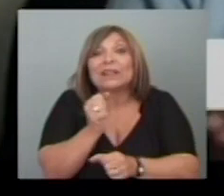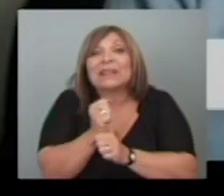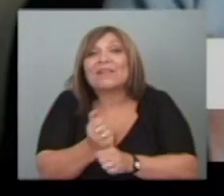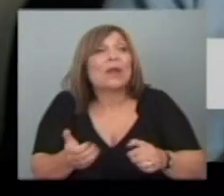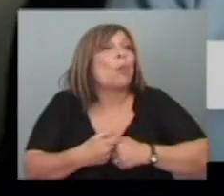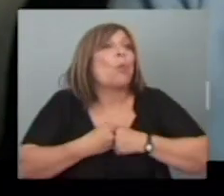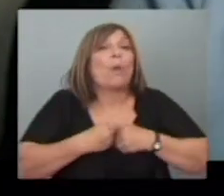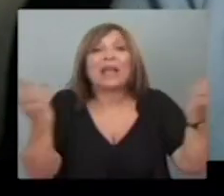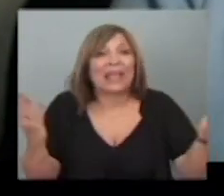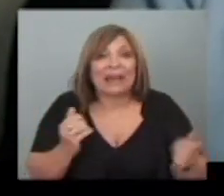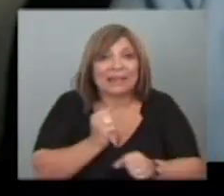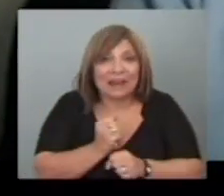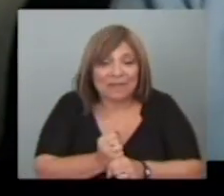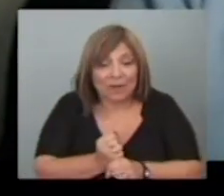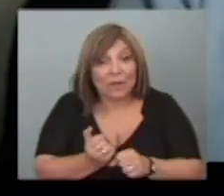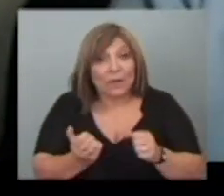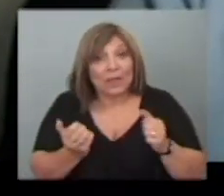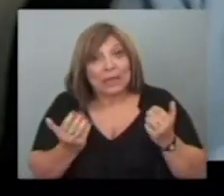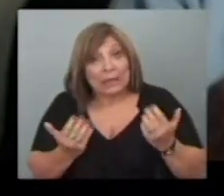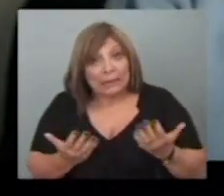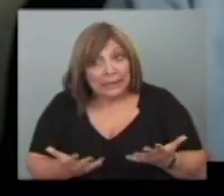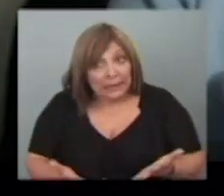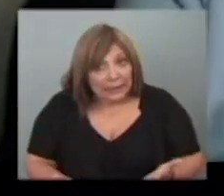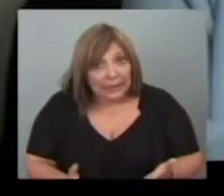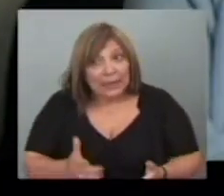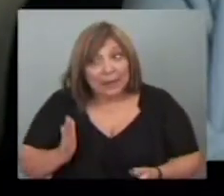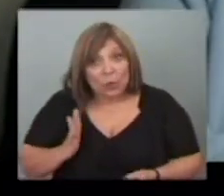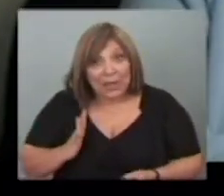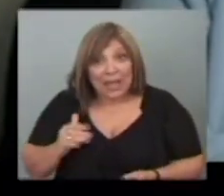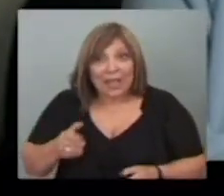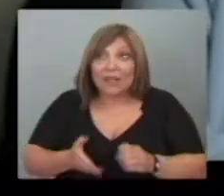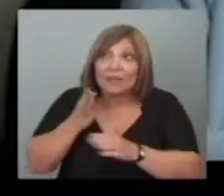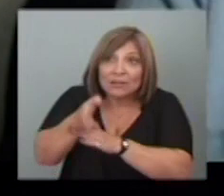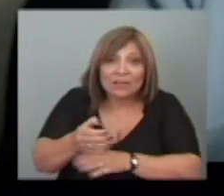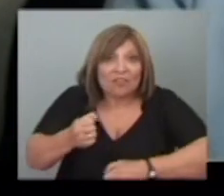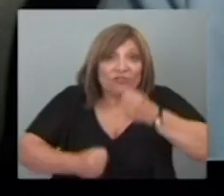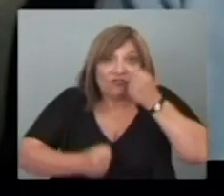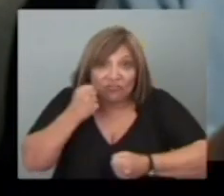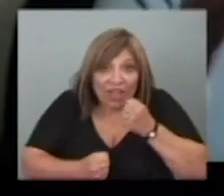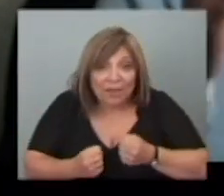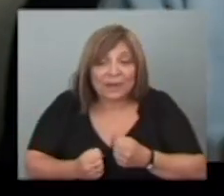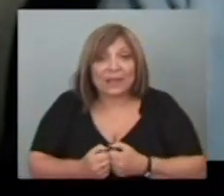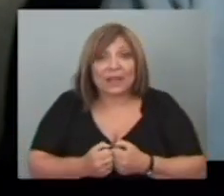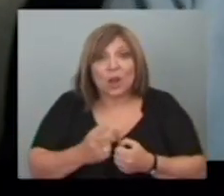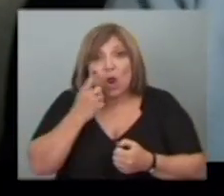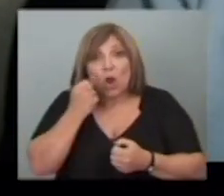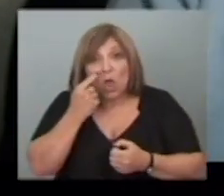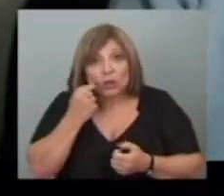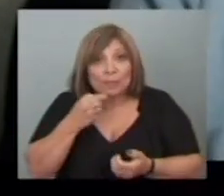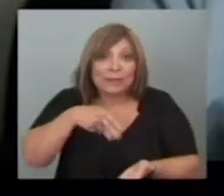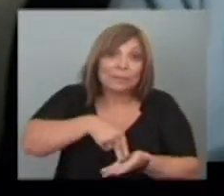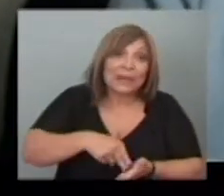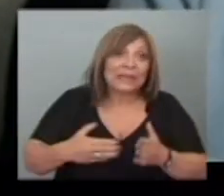que encontraran. Y si bien las mujeres van a fábricas, los hombres se paran en